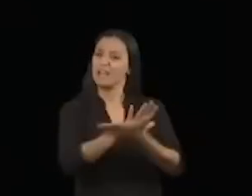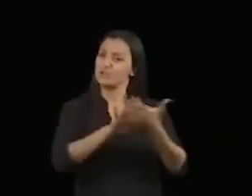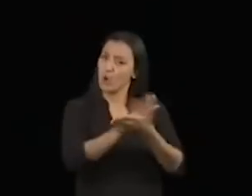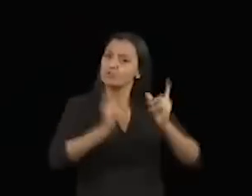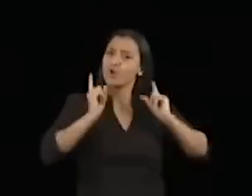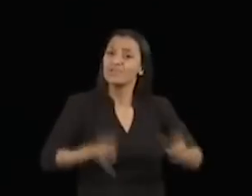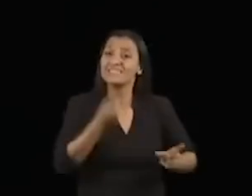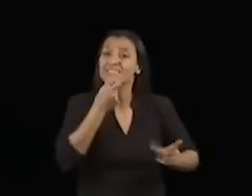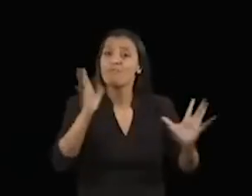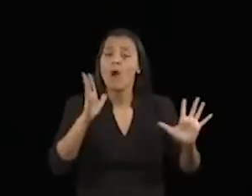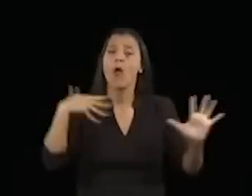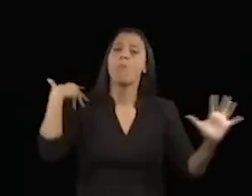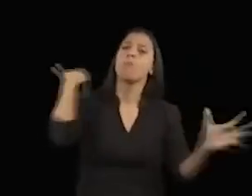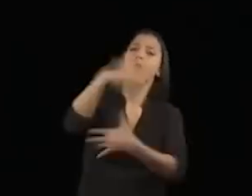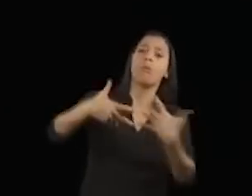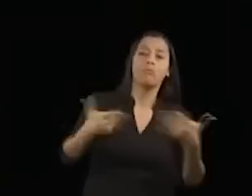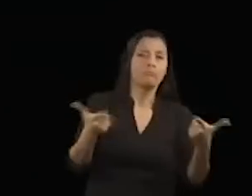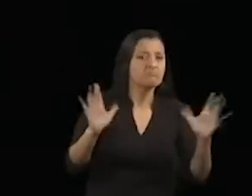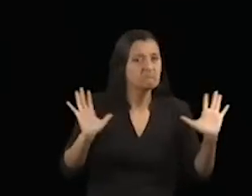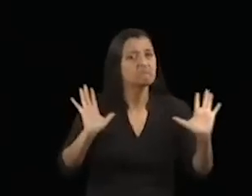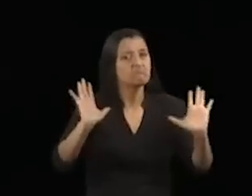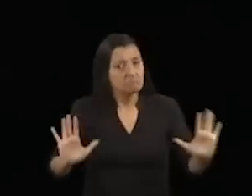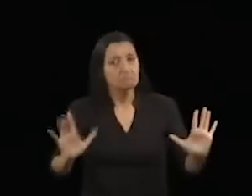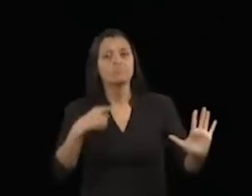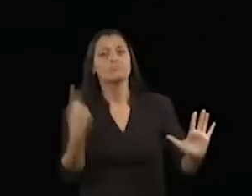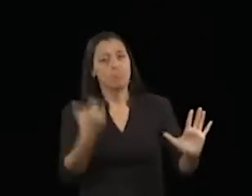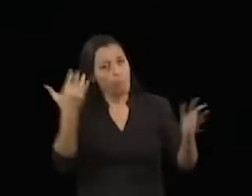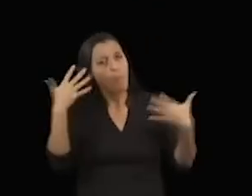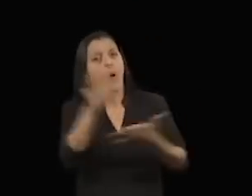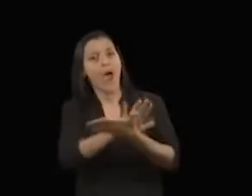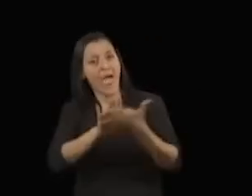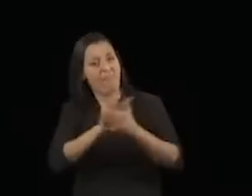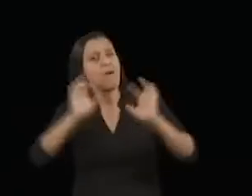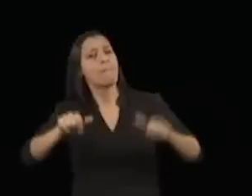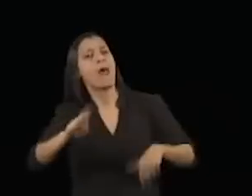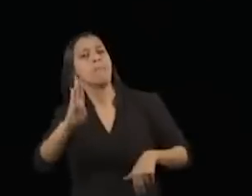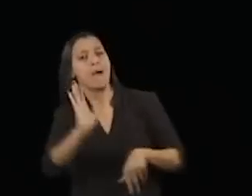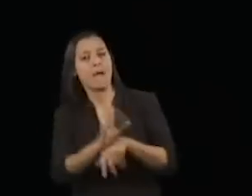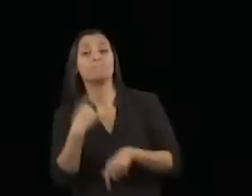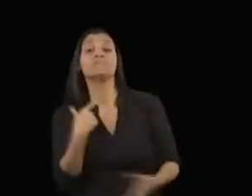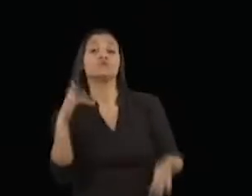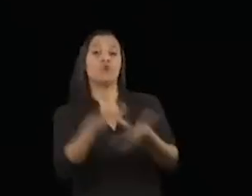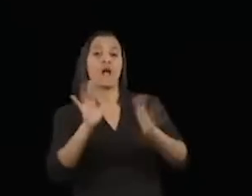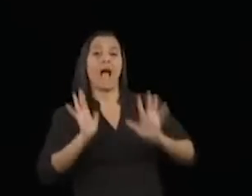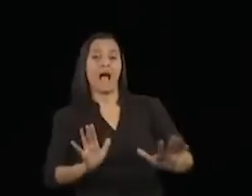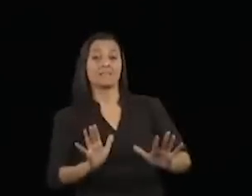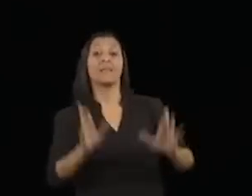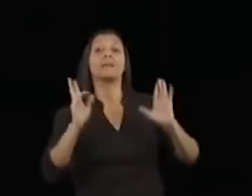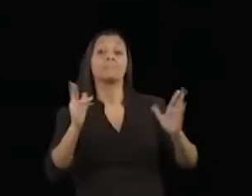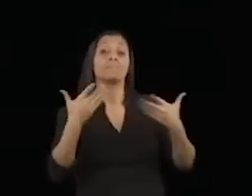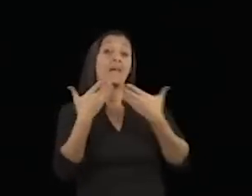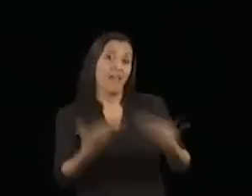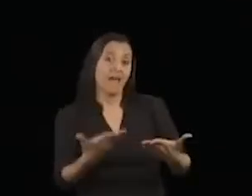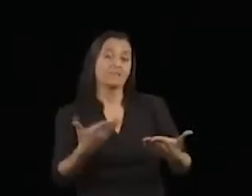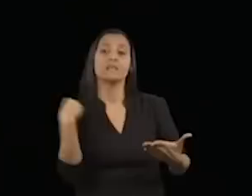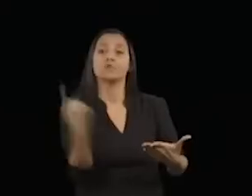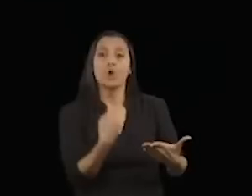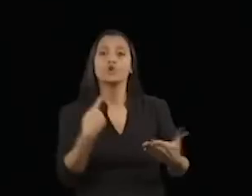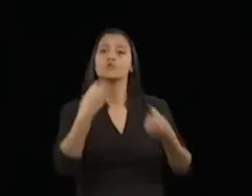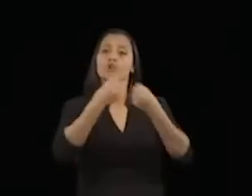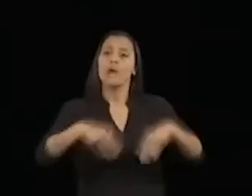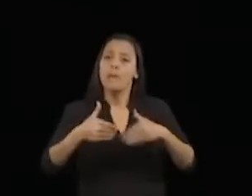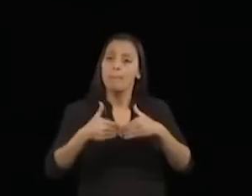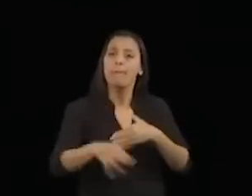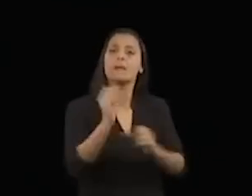si no estallaba. Y efectivamente fue lo que nos tocó hacer, y afortunadamente empezamos a